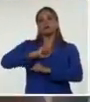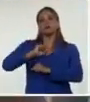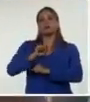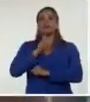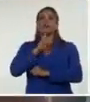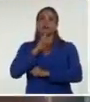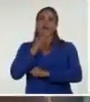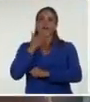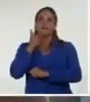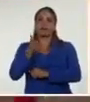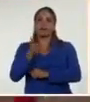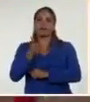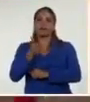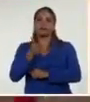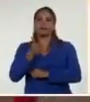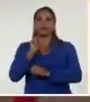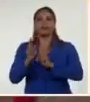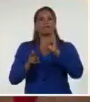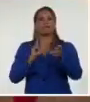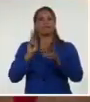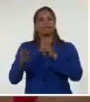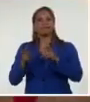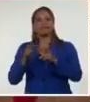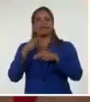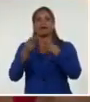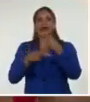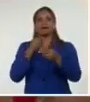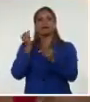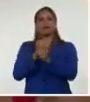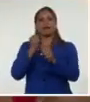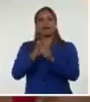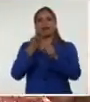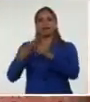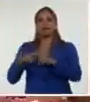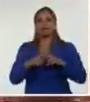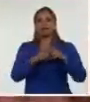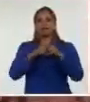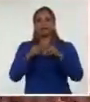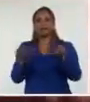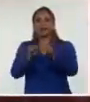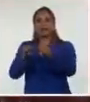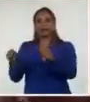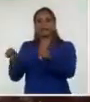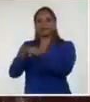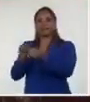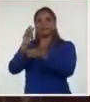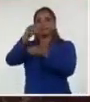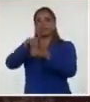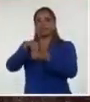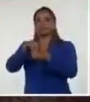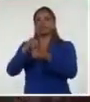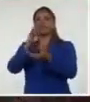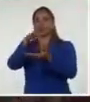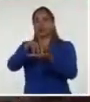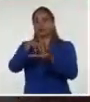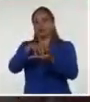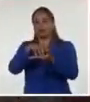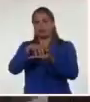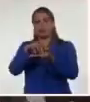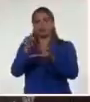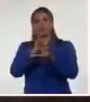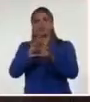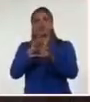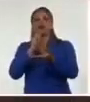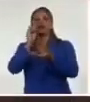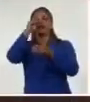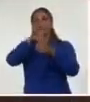ahí la indicación de ejecutar trabajos de rehabilitación en redes en la ciudad e incluso dentro